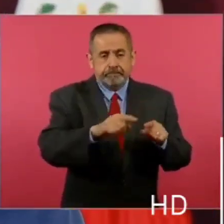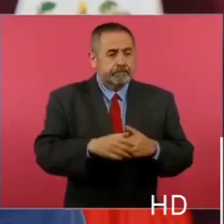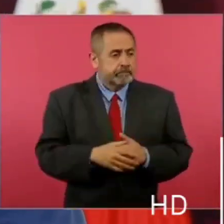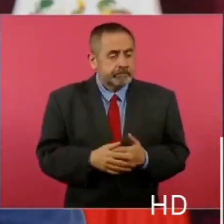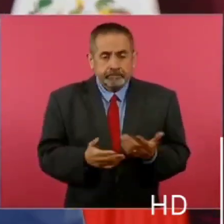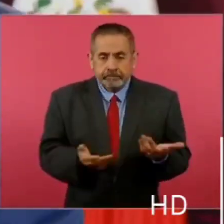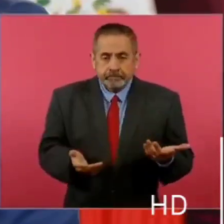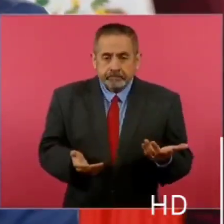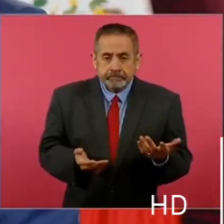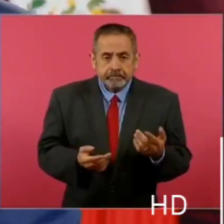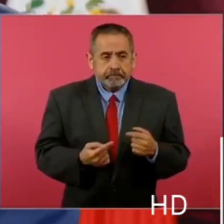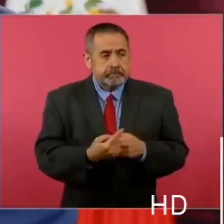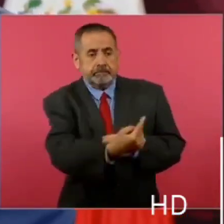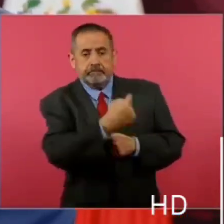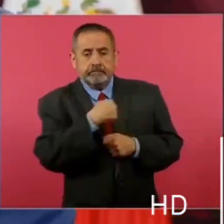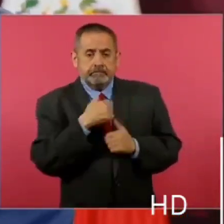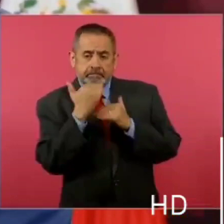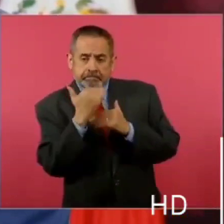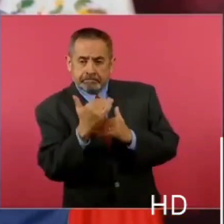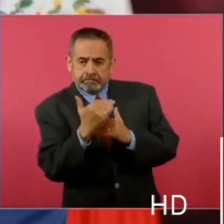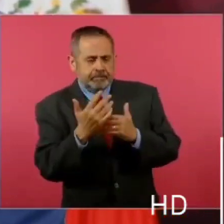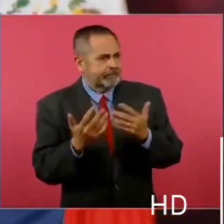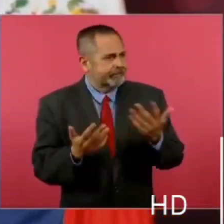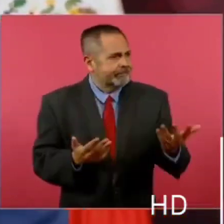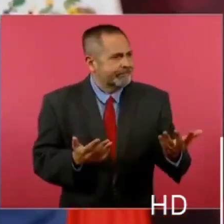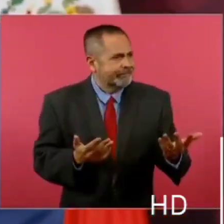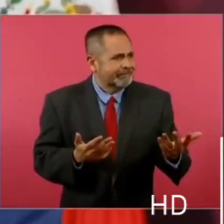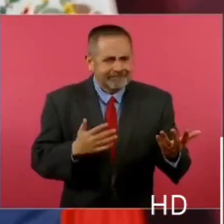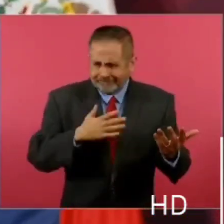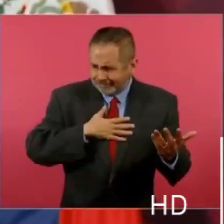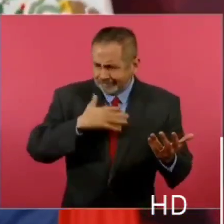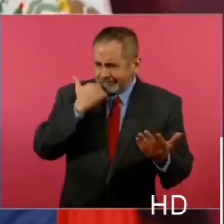nos limiten nuestra libertad,